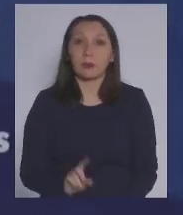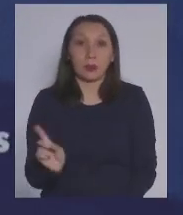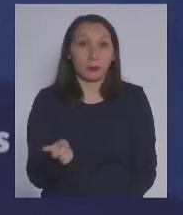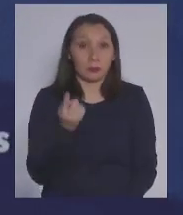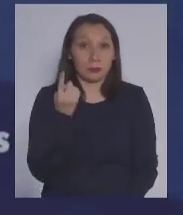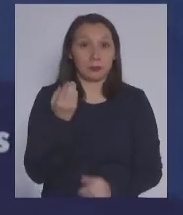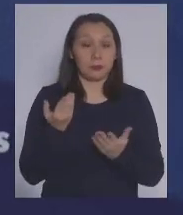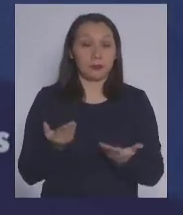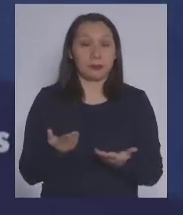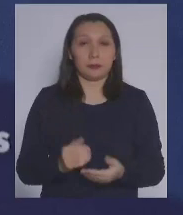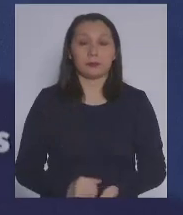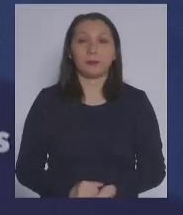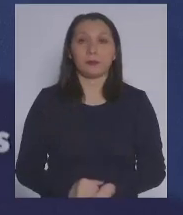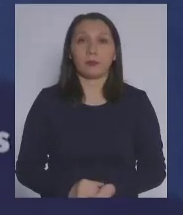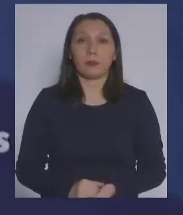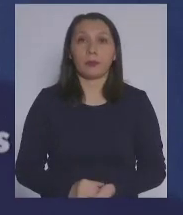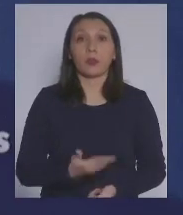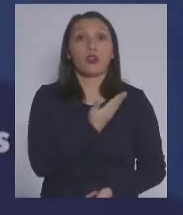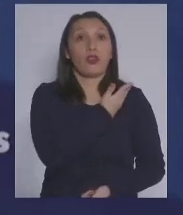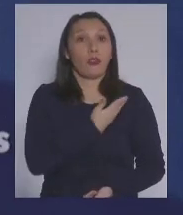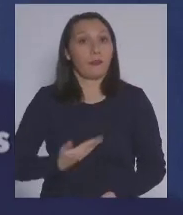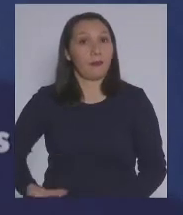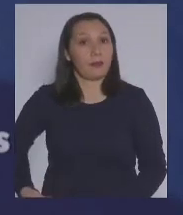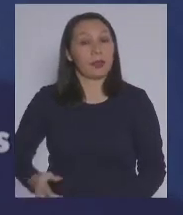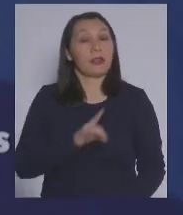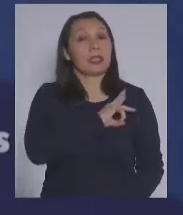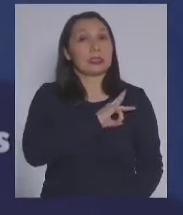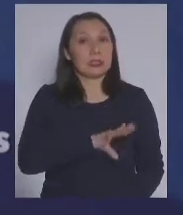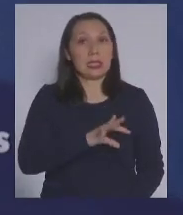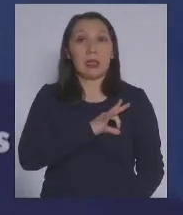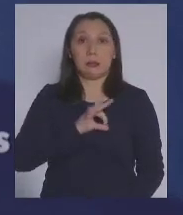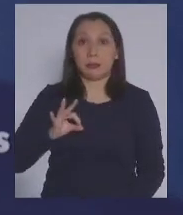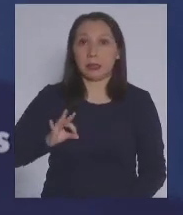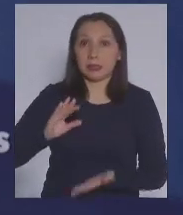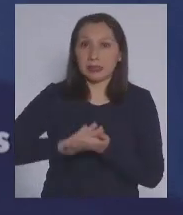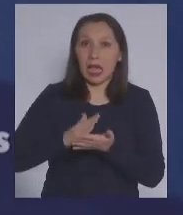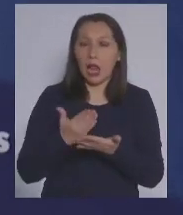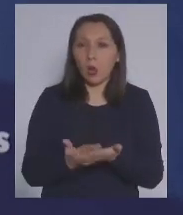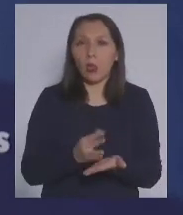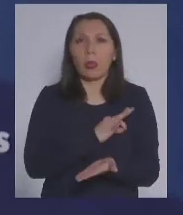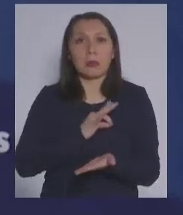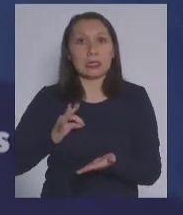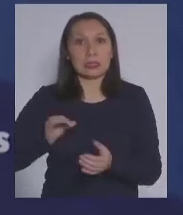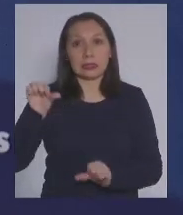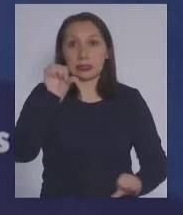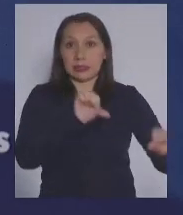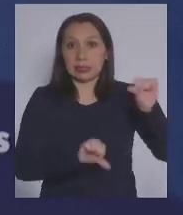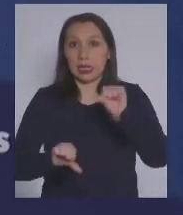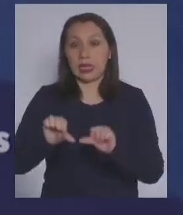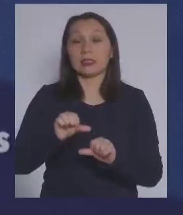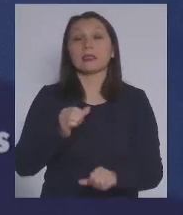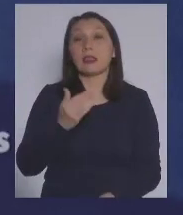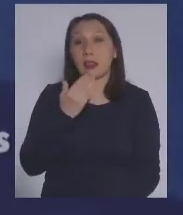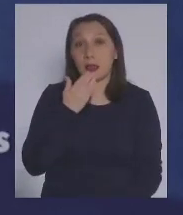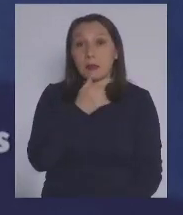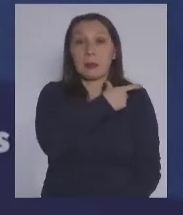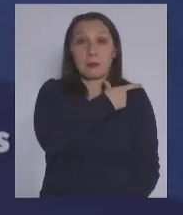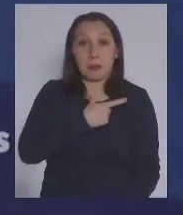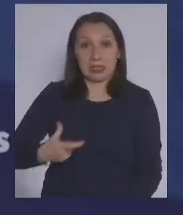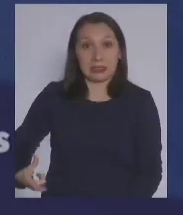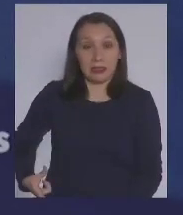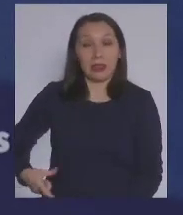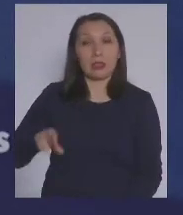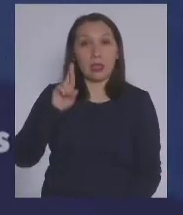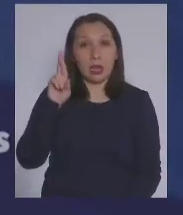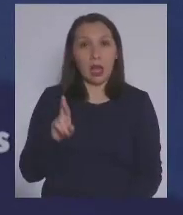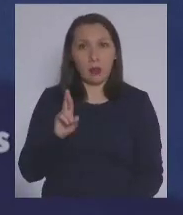lugar el gobierno de chile el ministerio de salud el ministerio de ciencias y el presidente de la república en